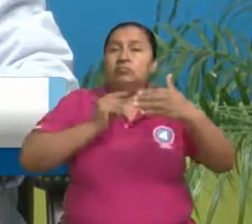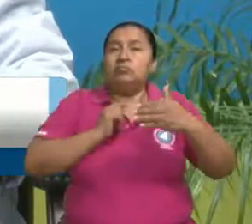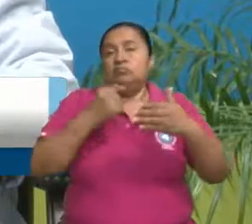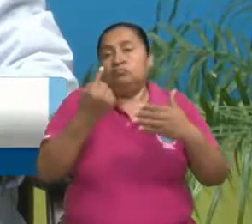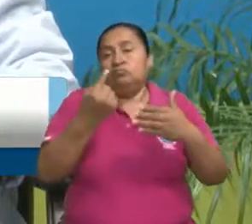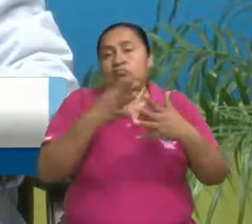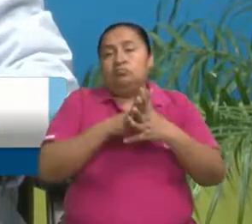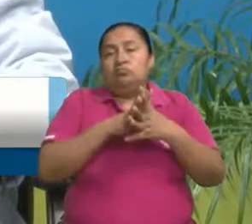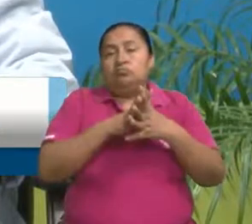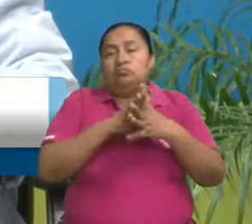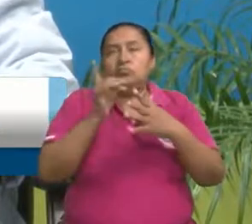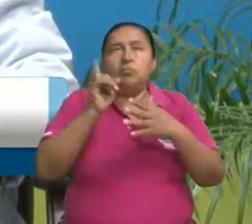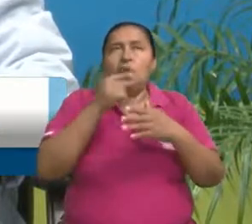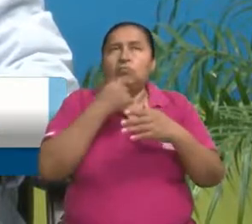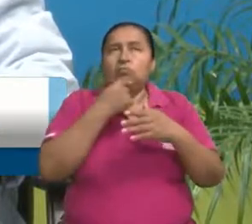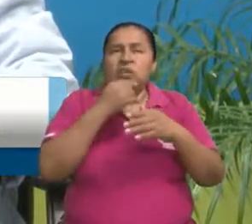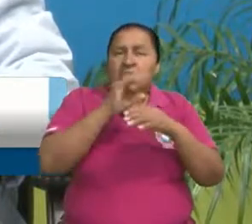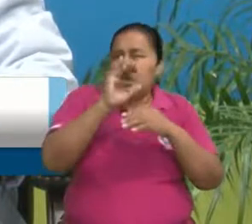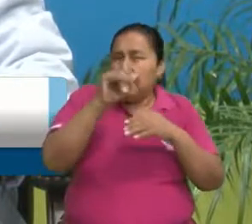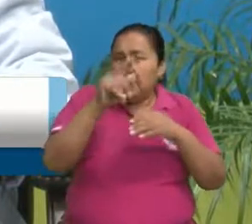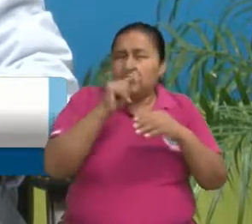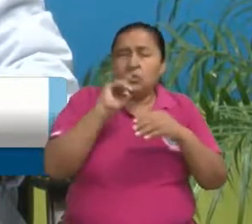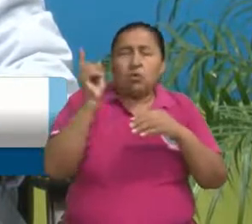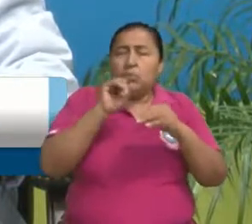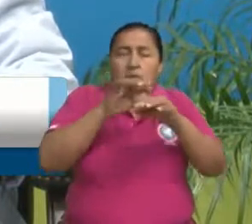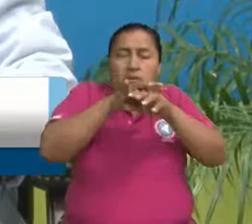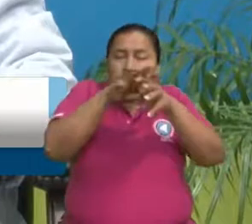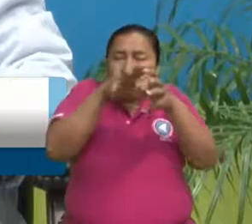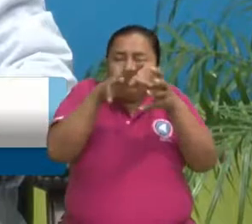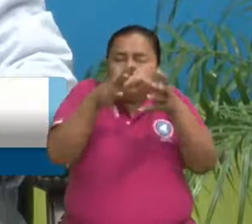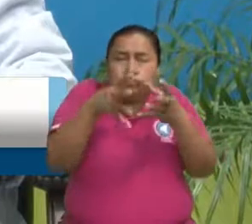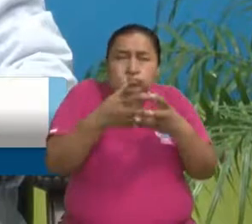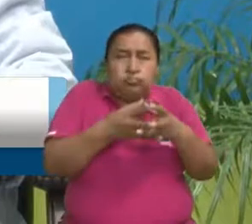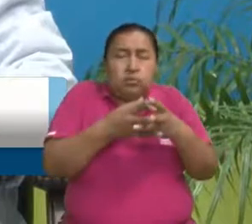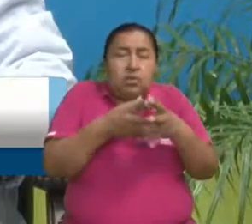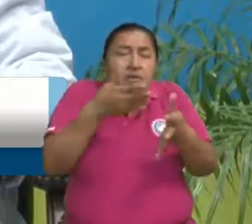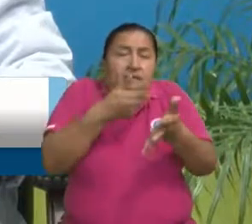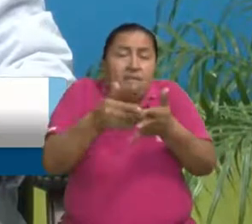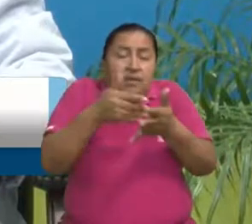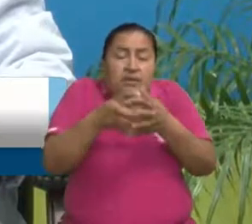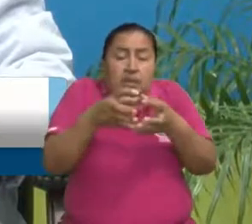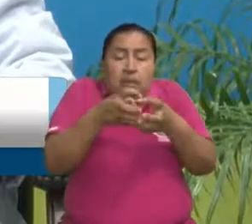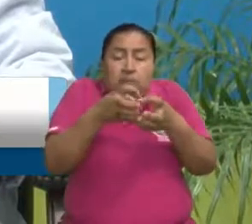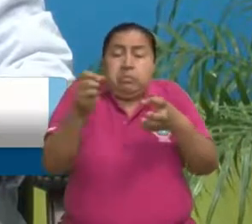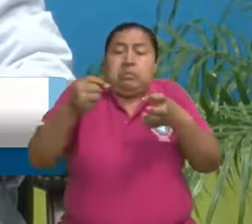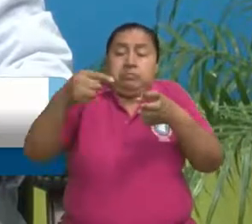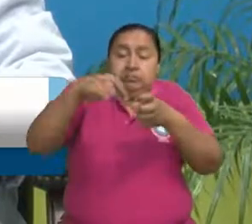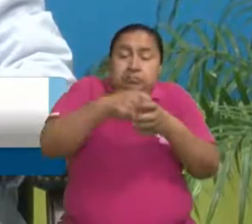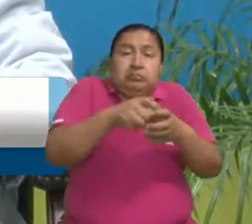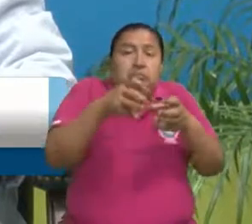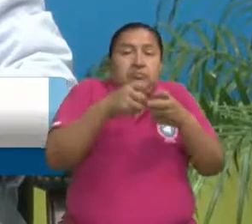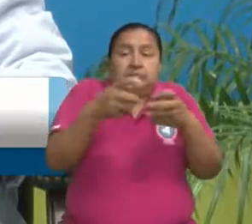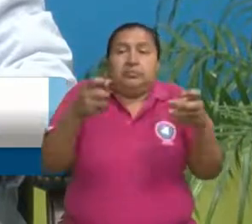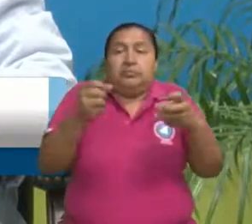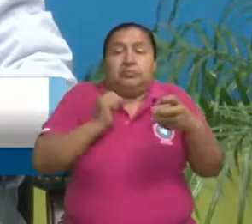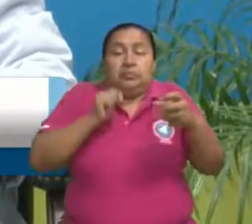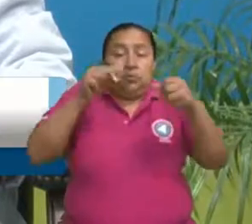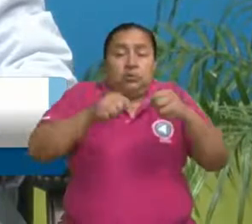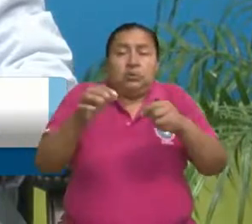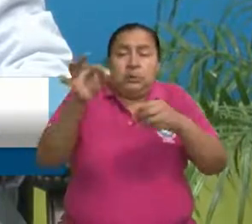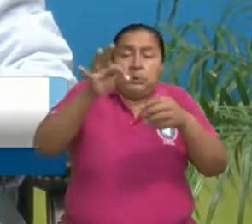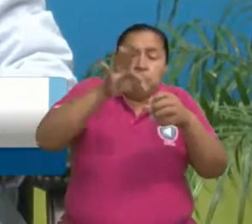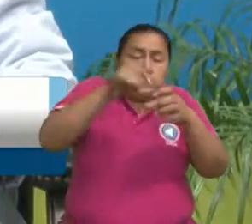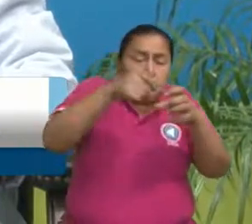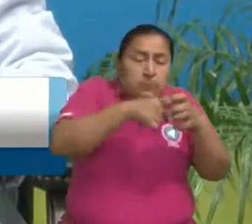una capa protectora. Hay una protección que no es fácil que se introduzca un insecto,